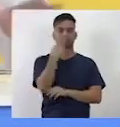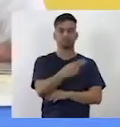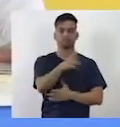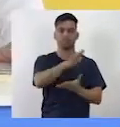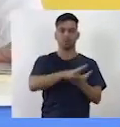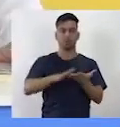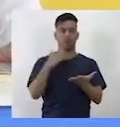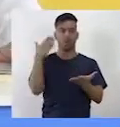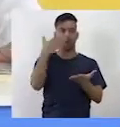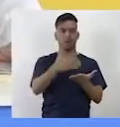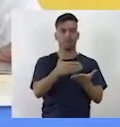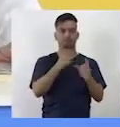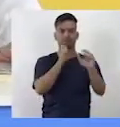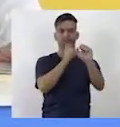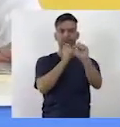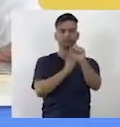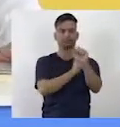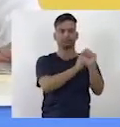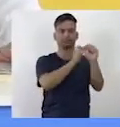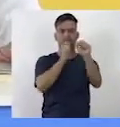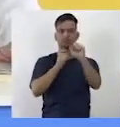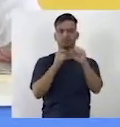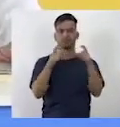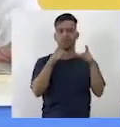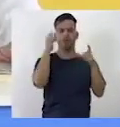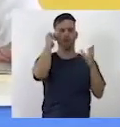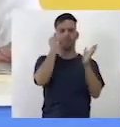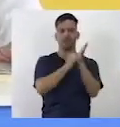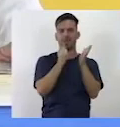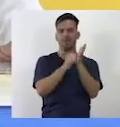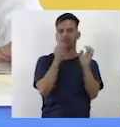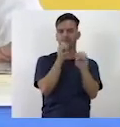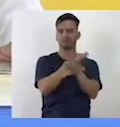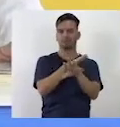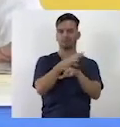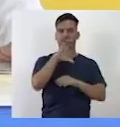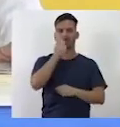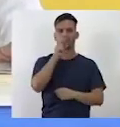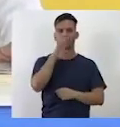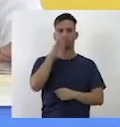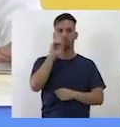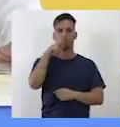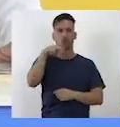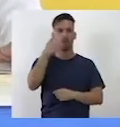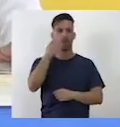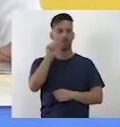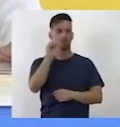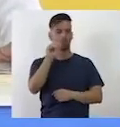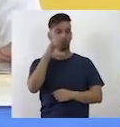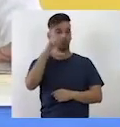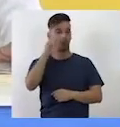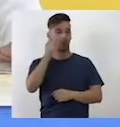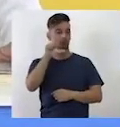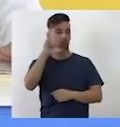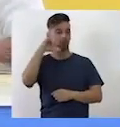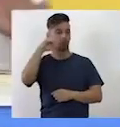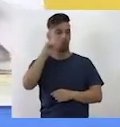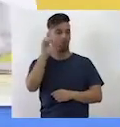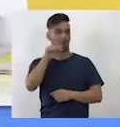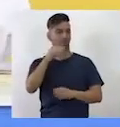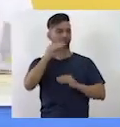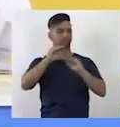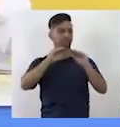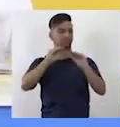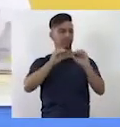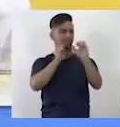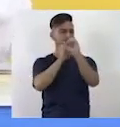zona donde hay carbonato de calcio que es caliza es una piedra blanca que abunda mucho en cuba y yo tengo esa caliza